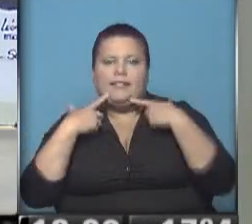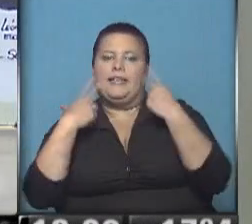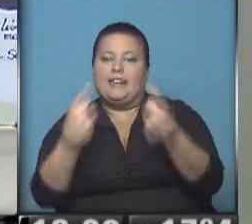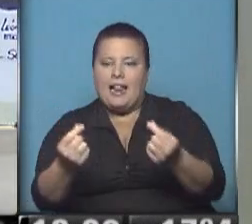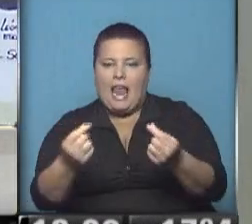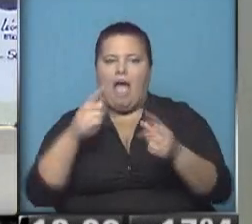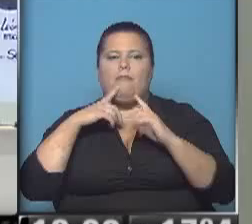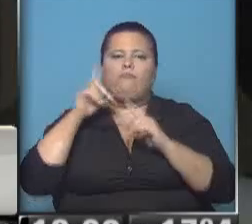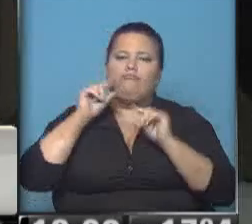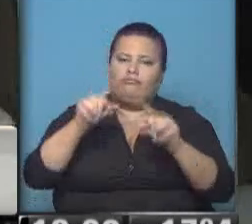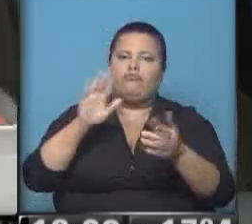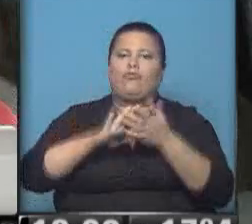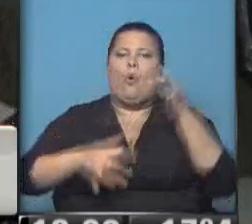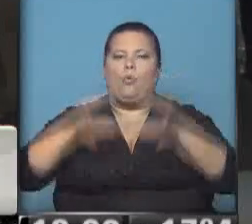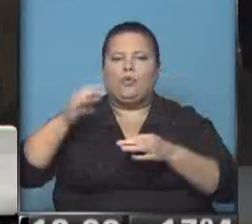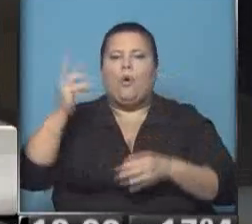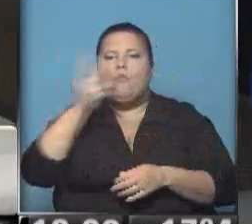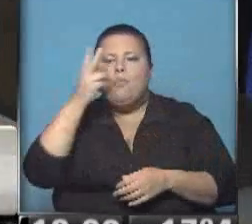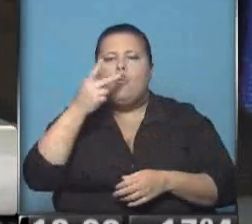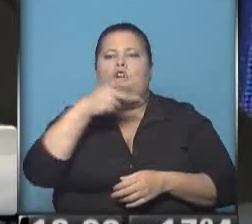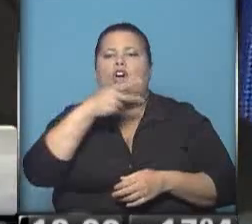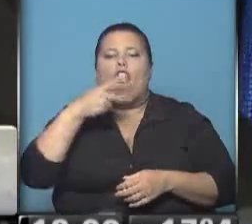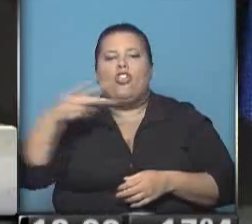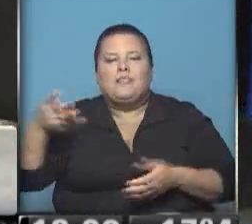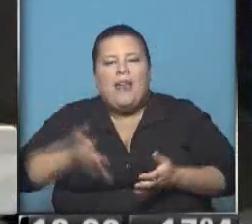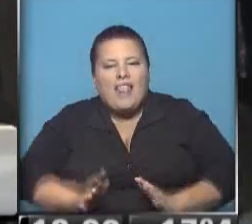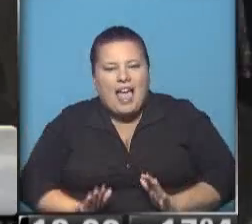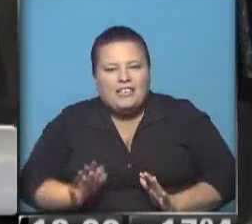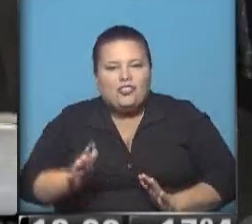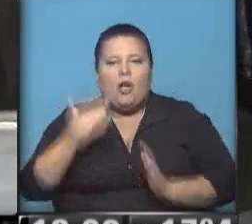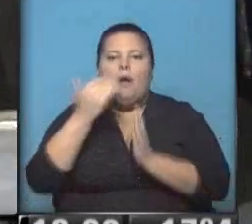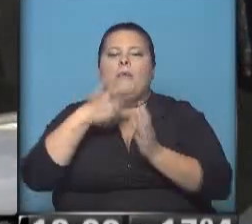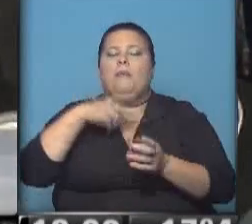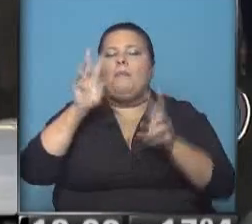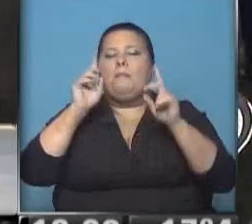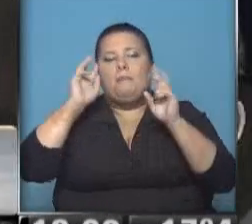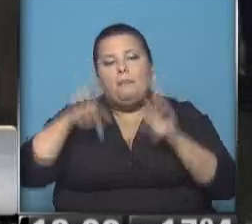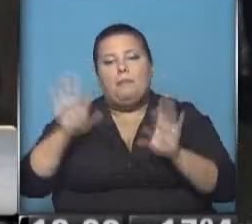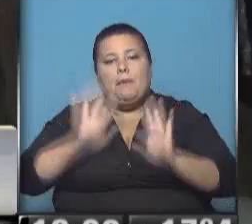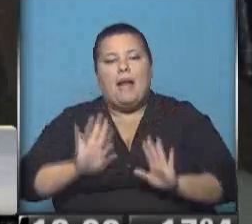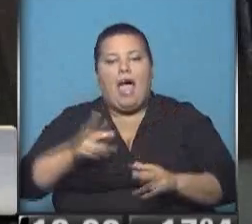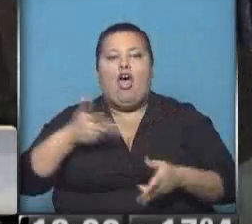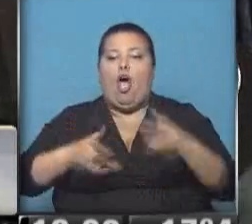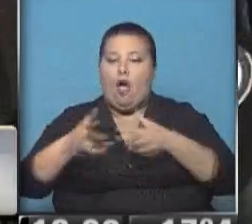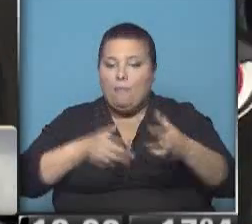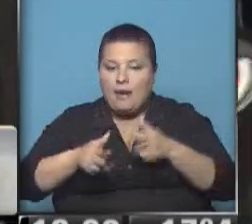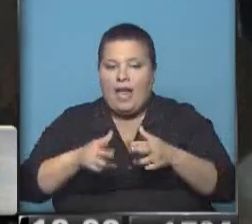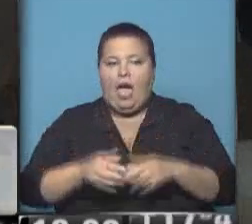y reclamar justicia. Murió a los 19 días de nacer. Me programan la cirugía